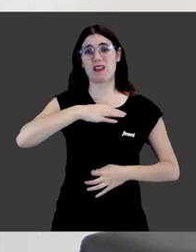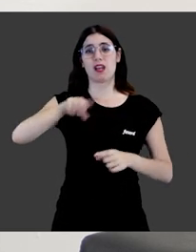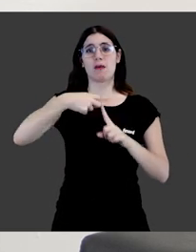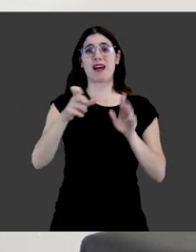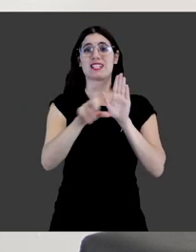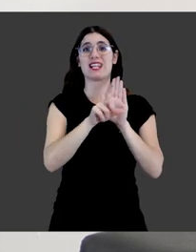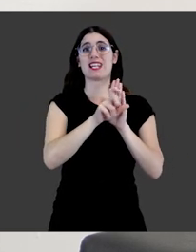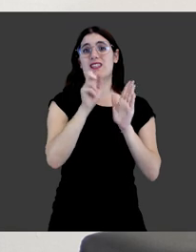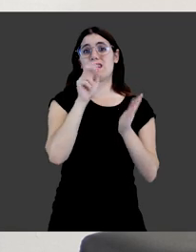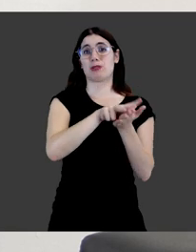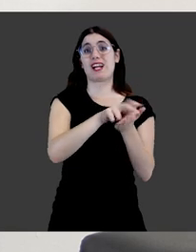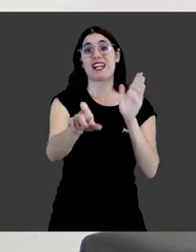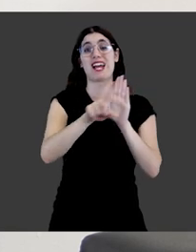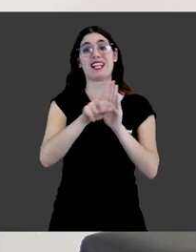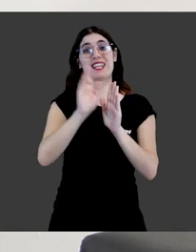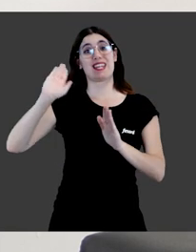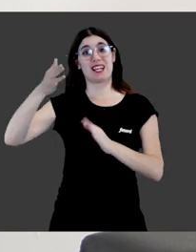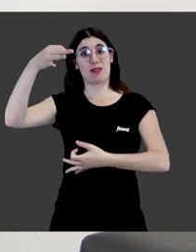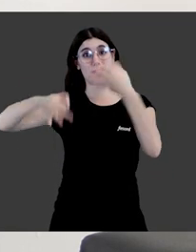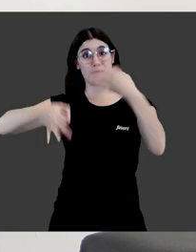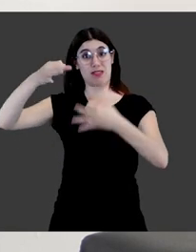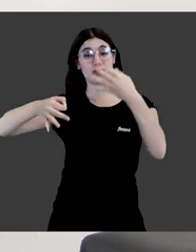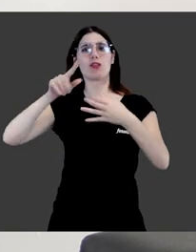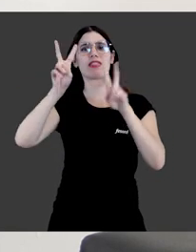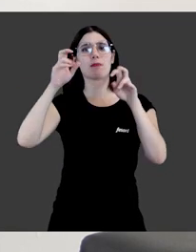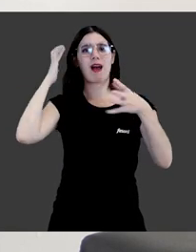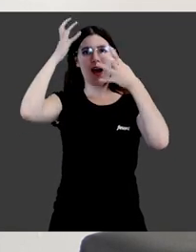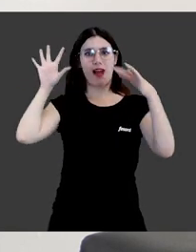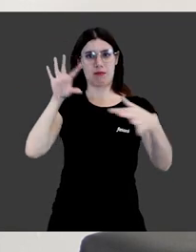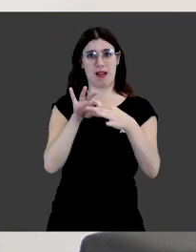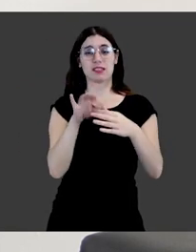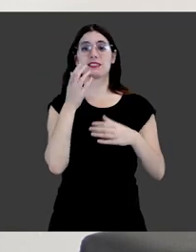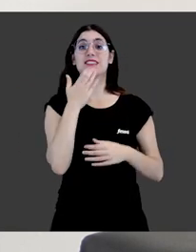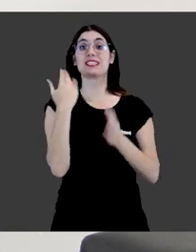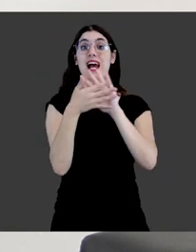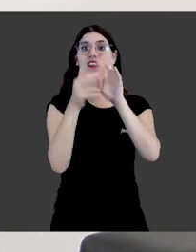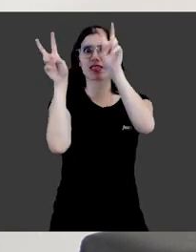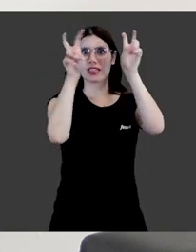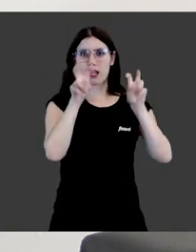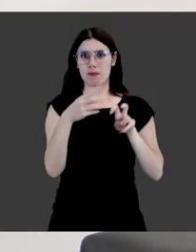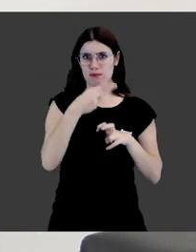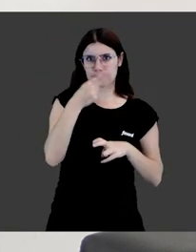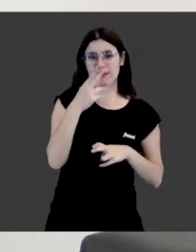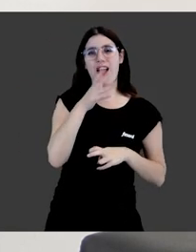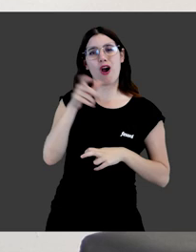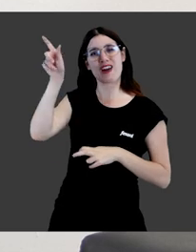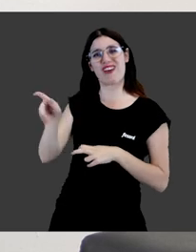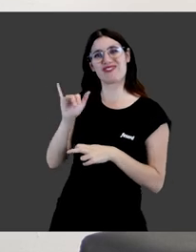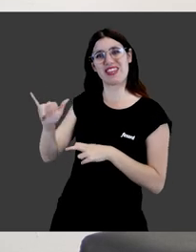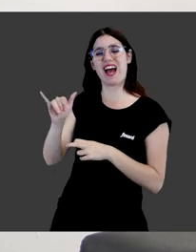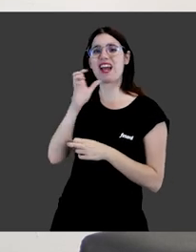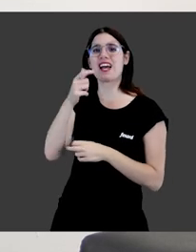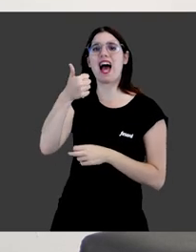Ley Hipotecaria y la Ley de Enjuiciamiento Civil sobre Régimen Jurídico de los Animales. Para hablarnos de estas cuestiones